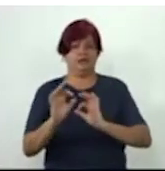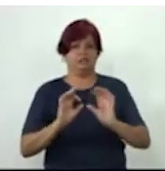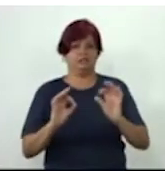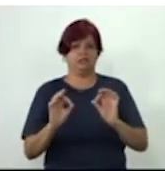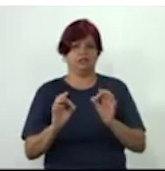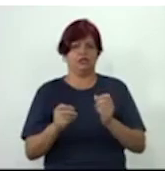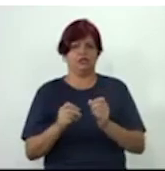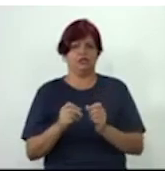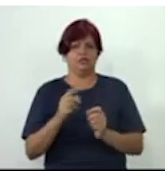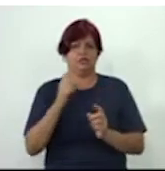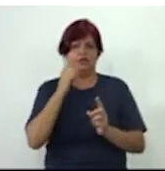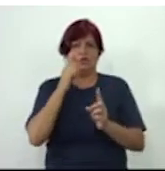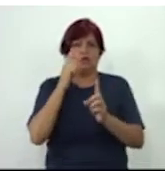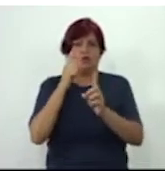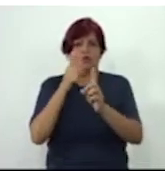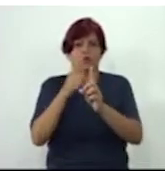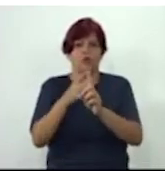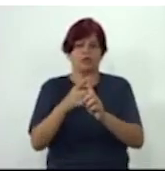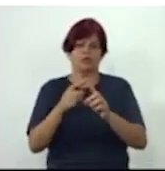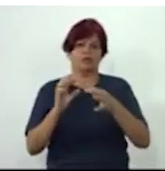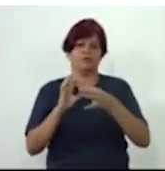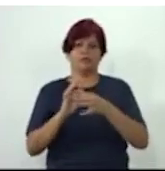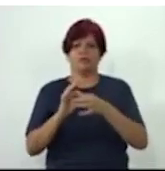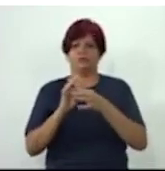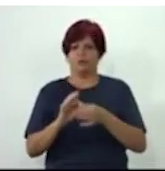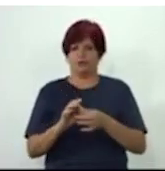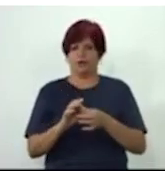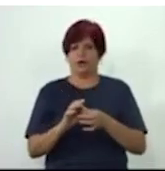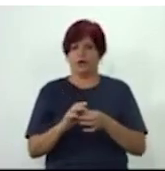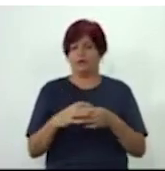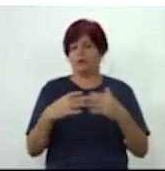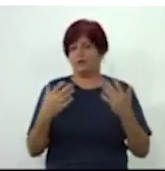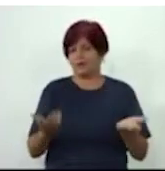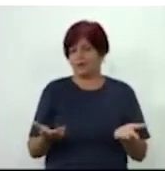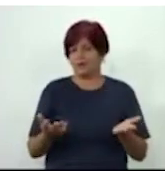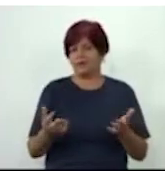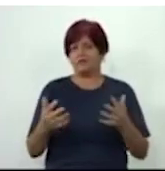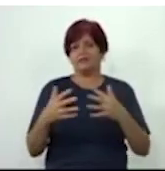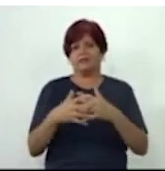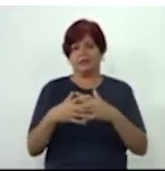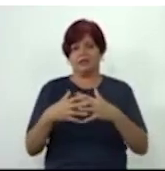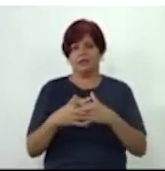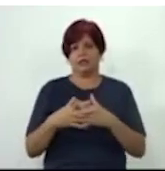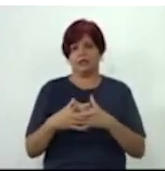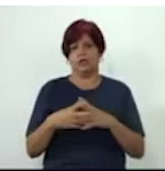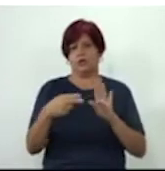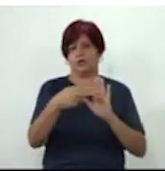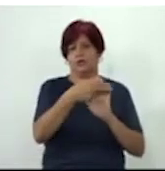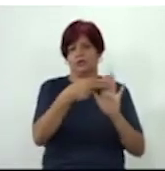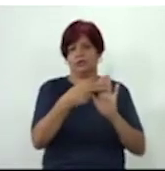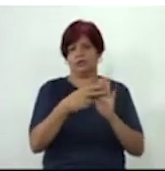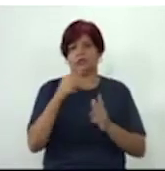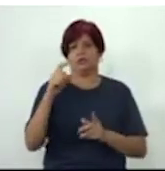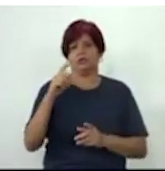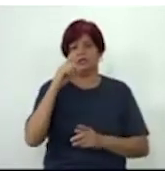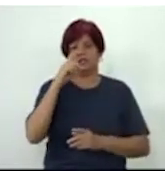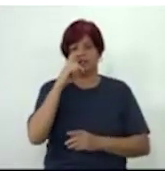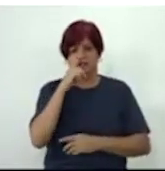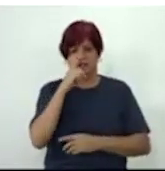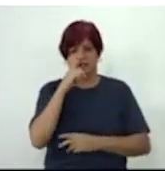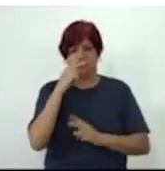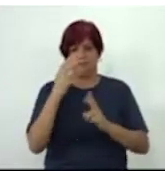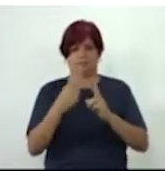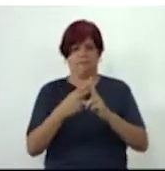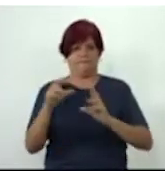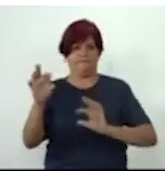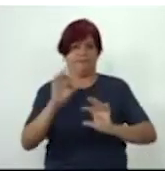los objetivos del grado que tienen relación con las ciencias naturales, que para seleccionar